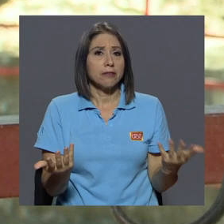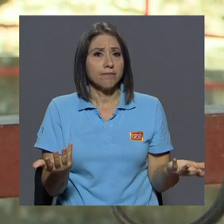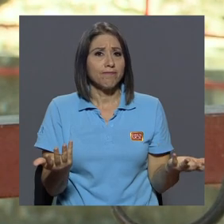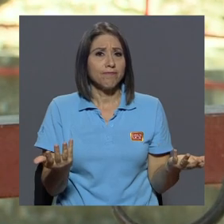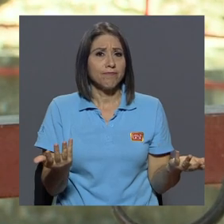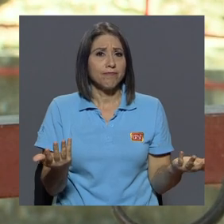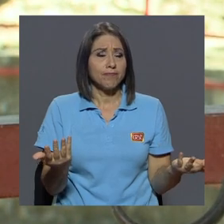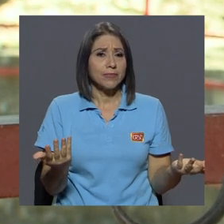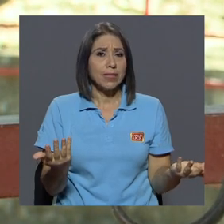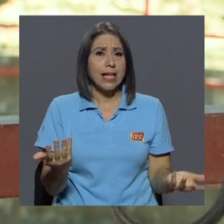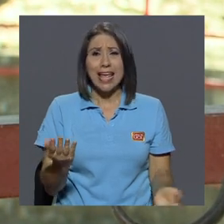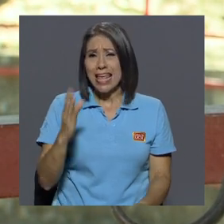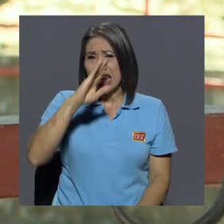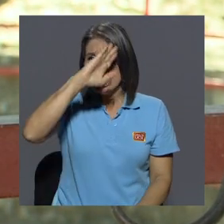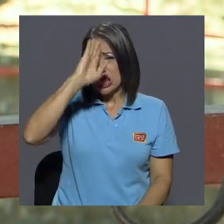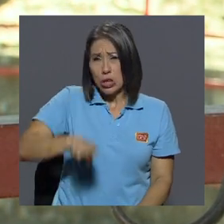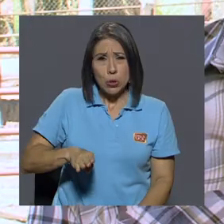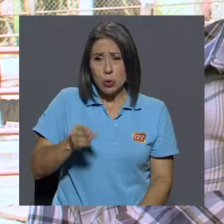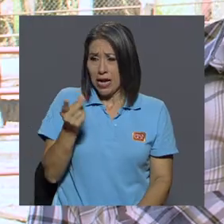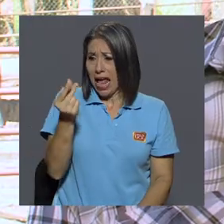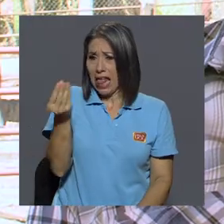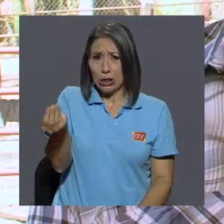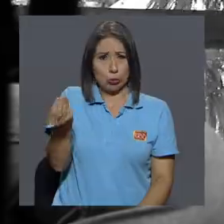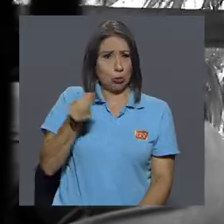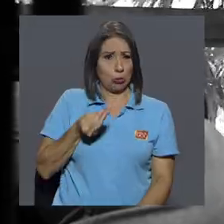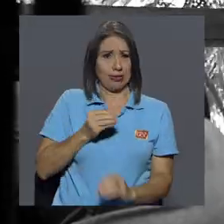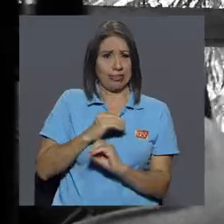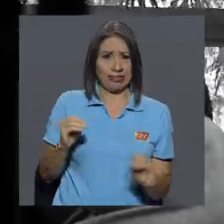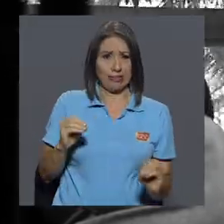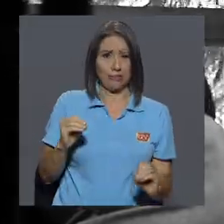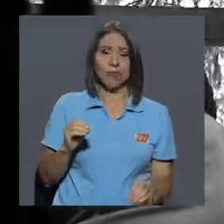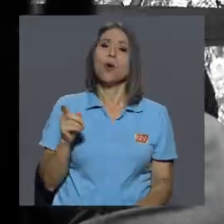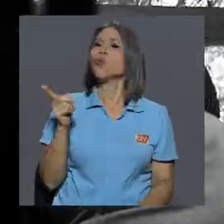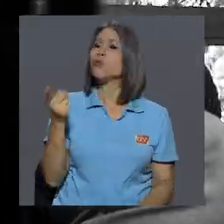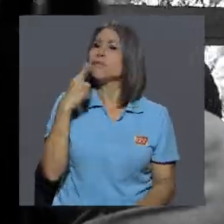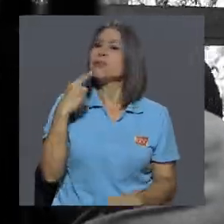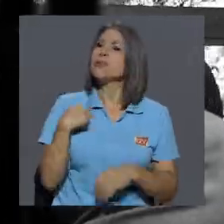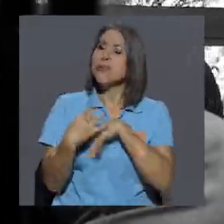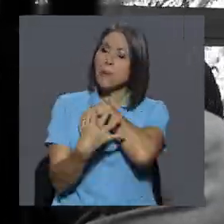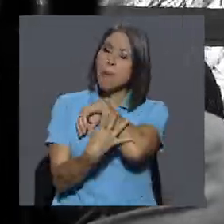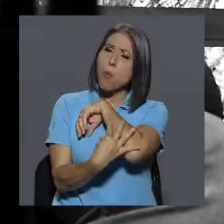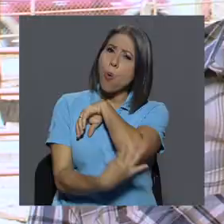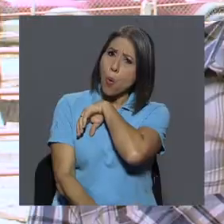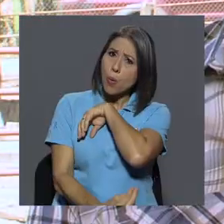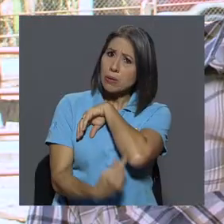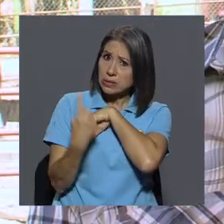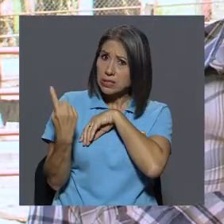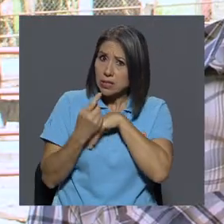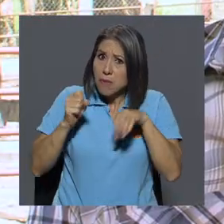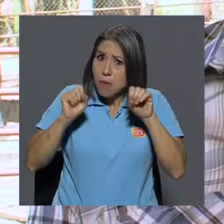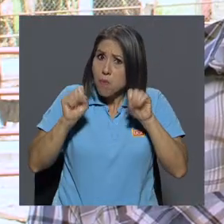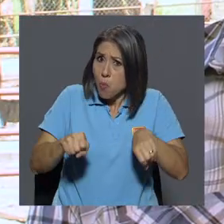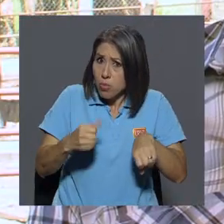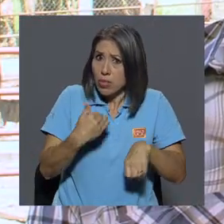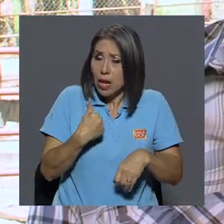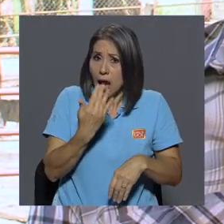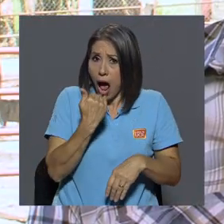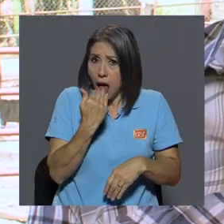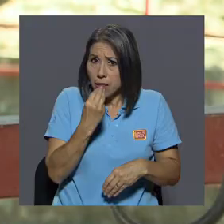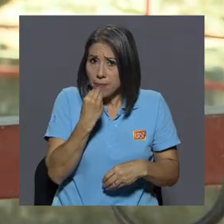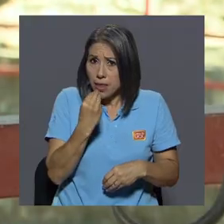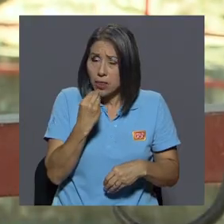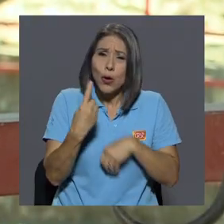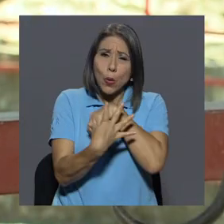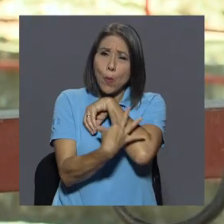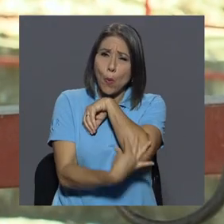Y nunca nos dio una peseta. Usted me decía que esa pobreza siempre tenía la posibilidad de tener alimento en la casa. Era una